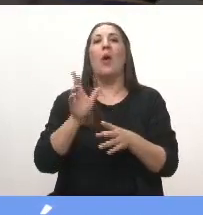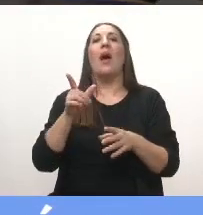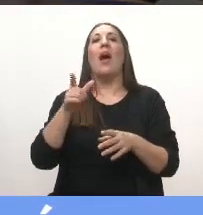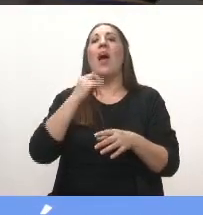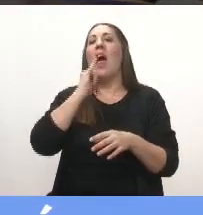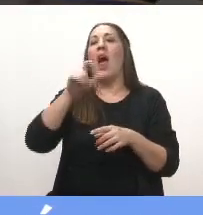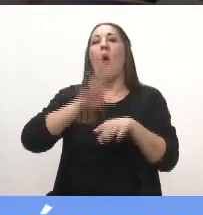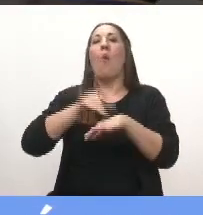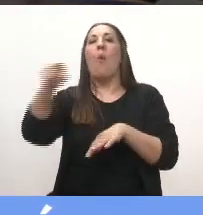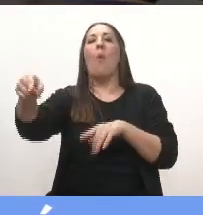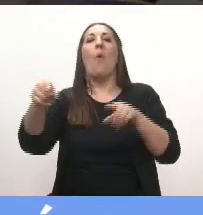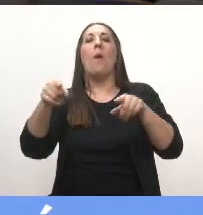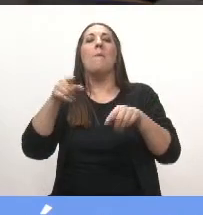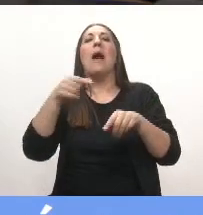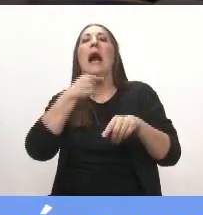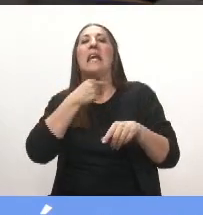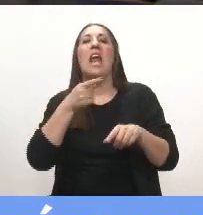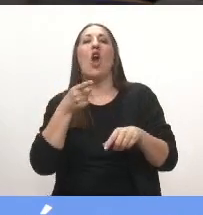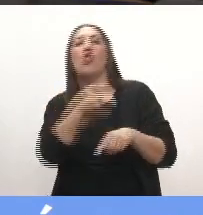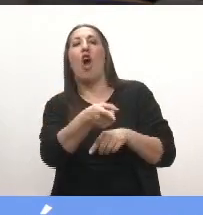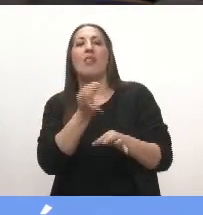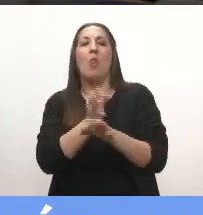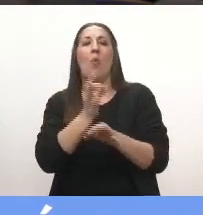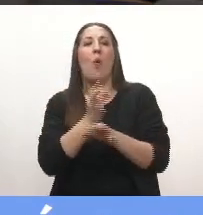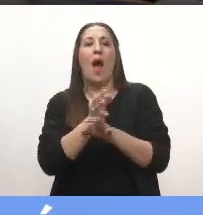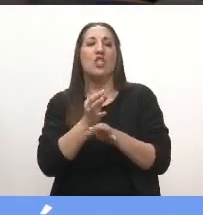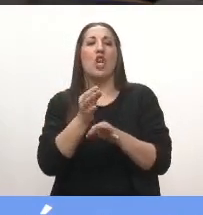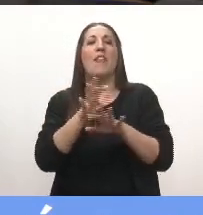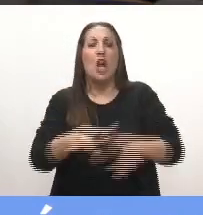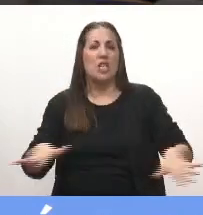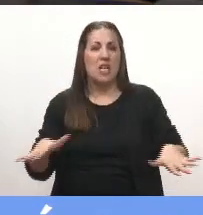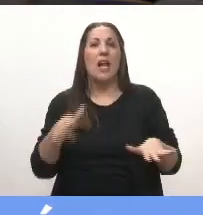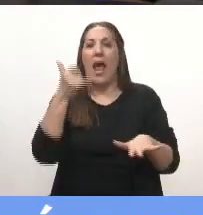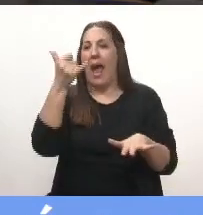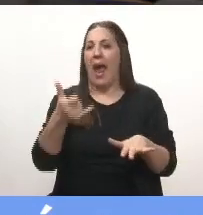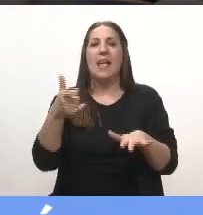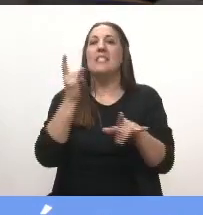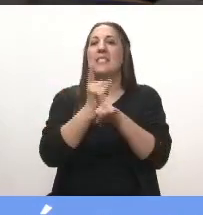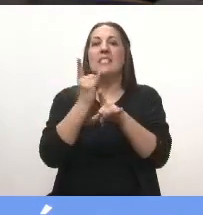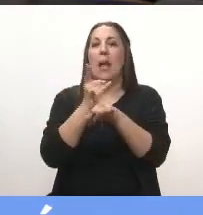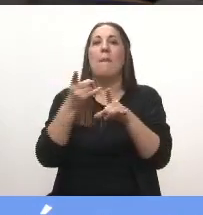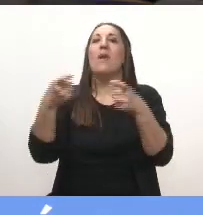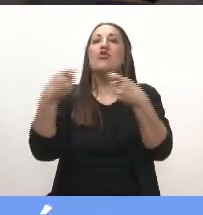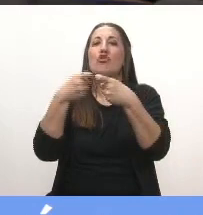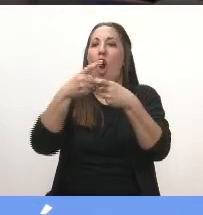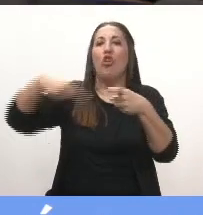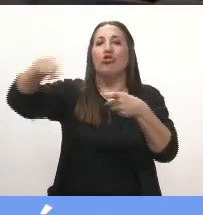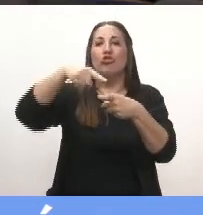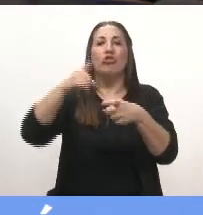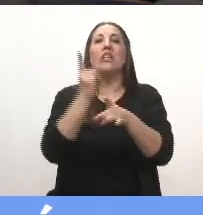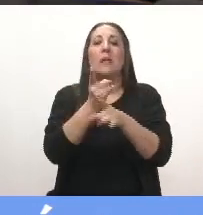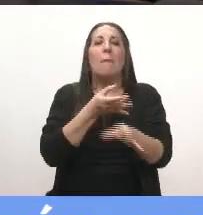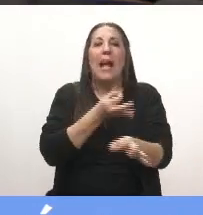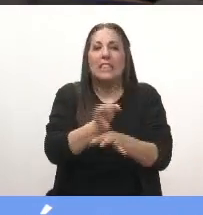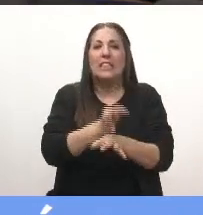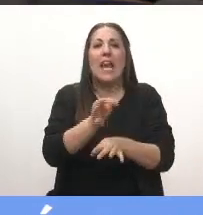chicos con sus Cómplices descarados siempre ellos Eso sí adoctrinando a los chicos también los va a dejar